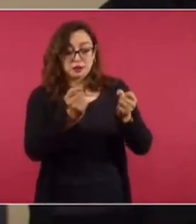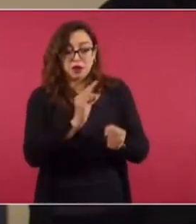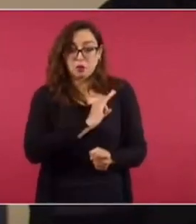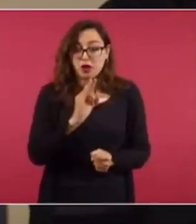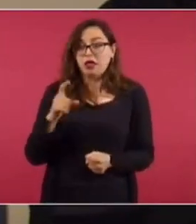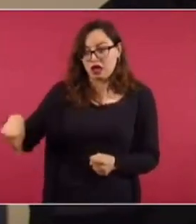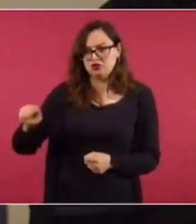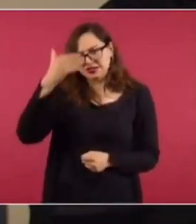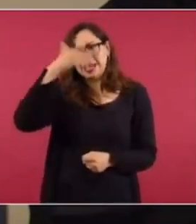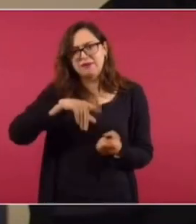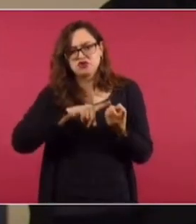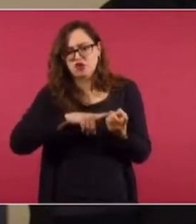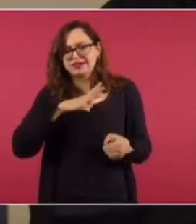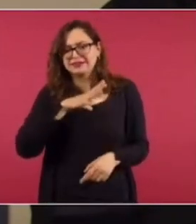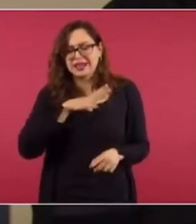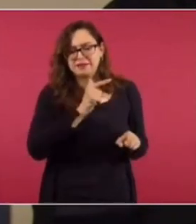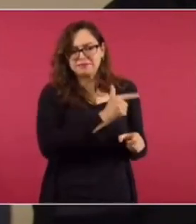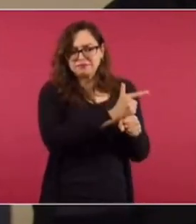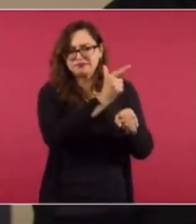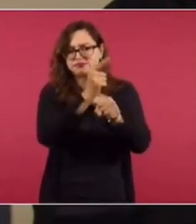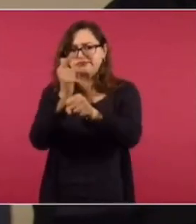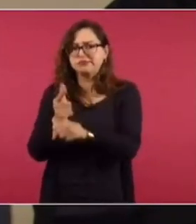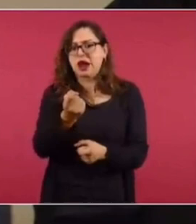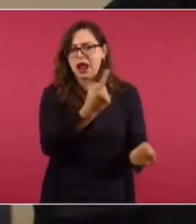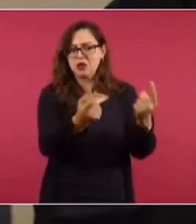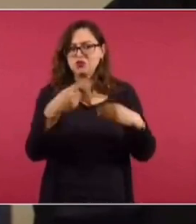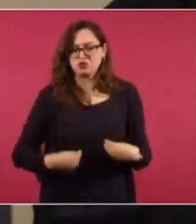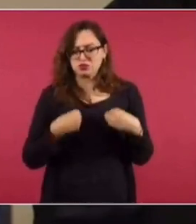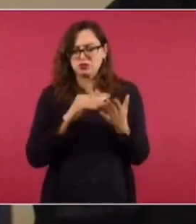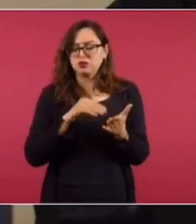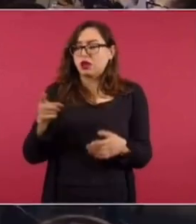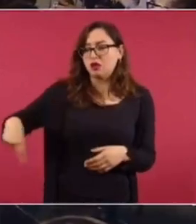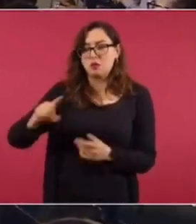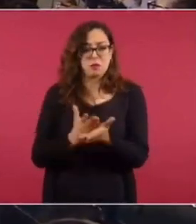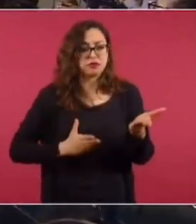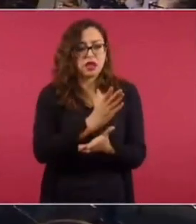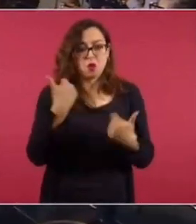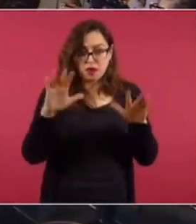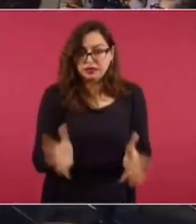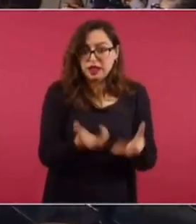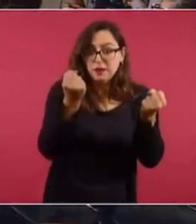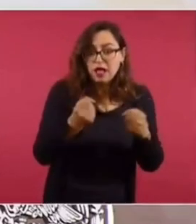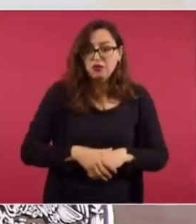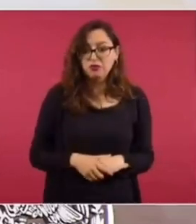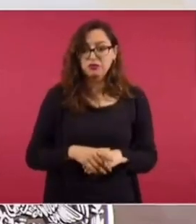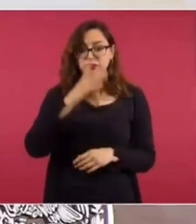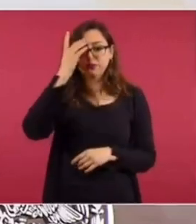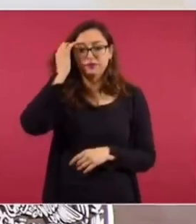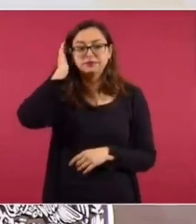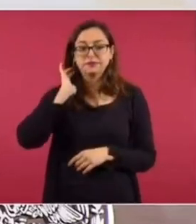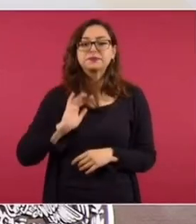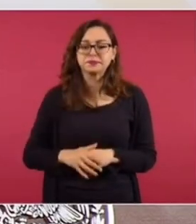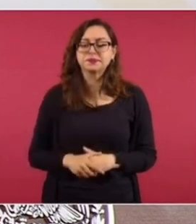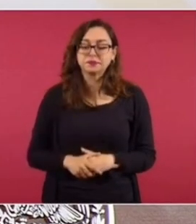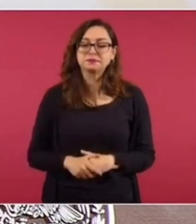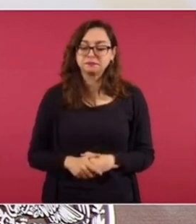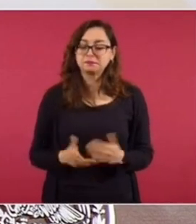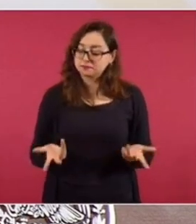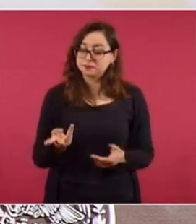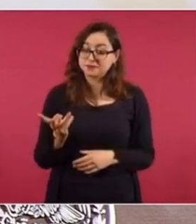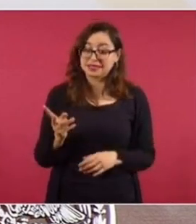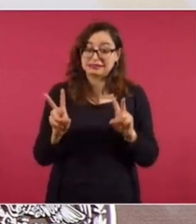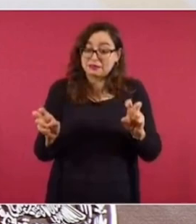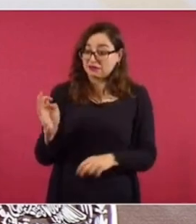que sí tenía este monitoreo y sabía que una parte de estos estudiantes seguía con vida, por lo menos hasta ese día, presidente. El supuesto, lo que arroja la